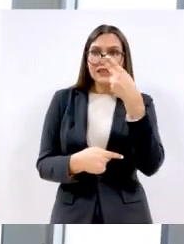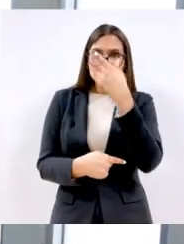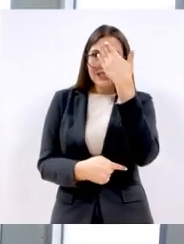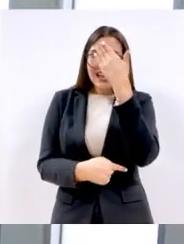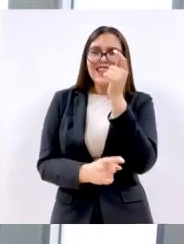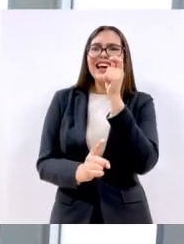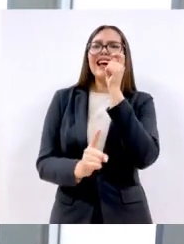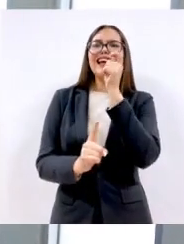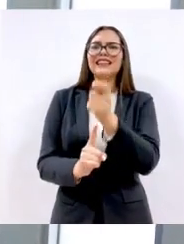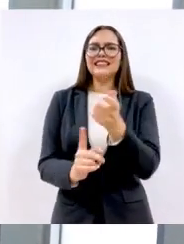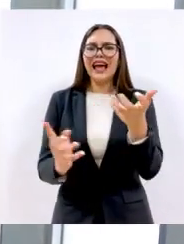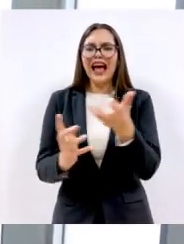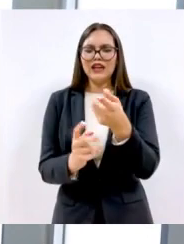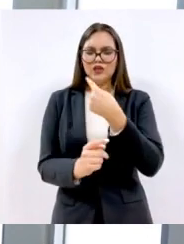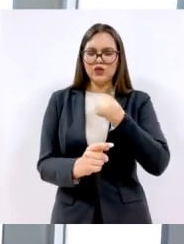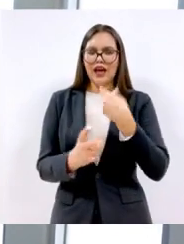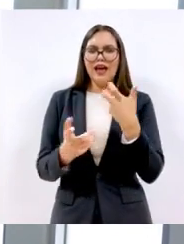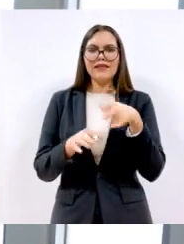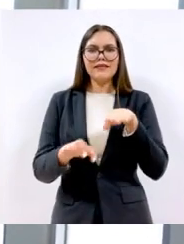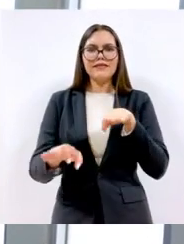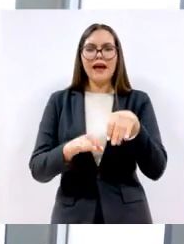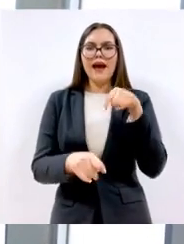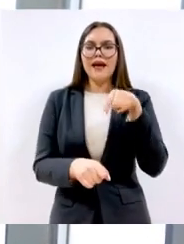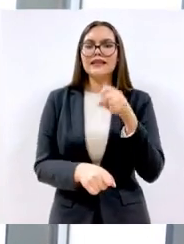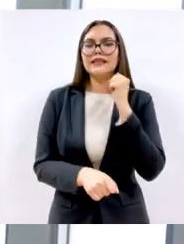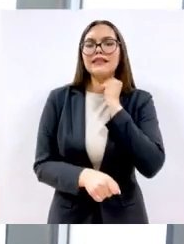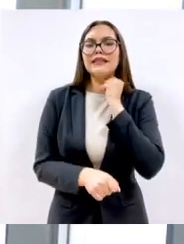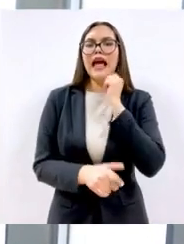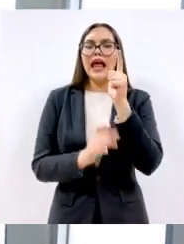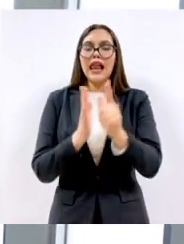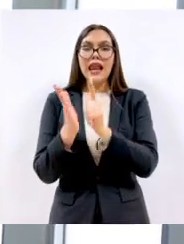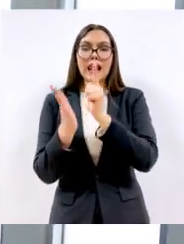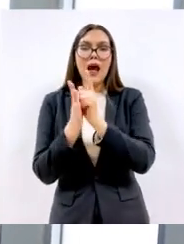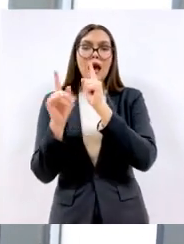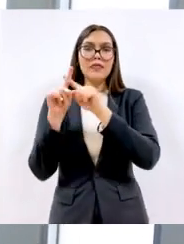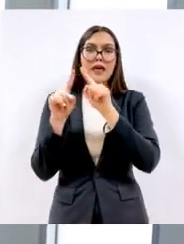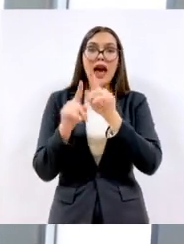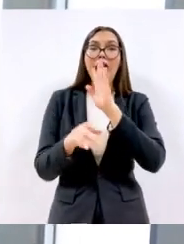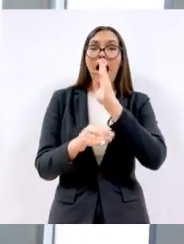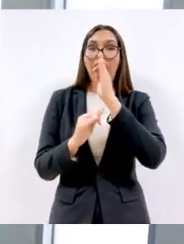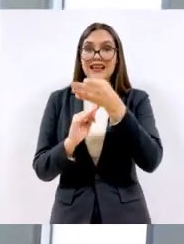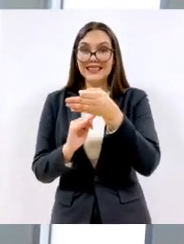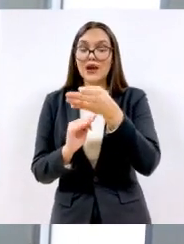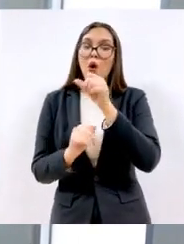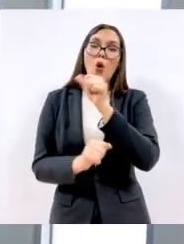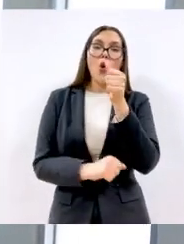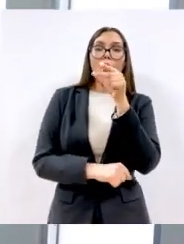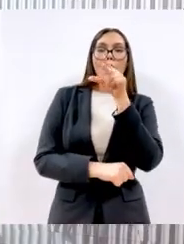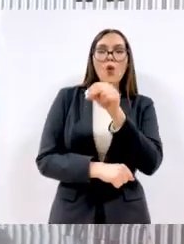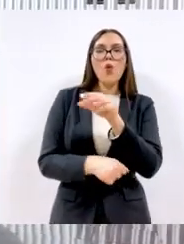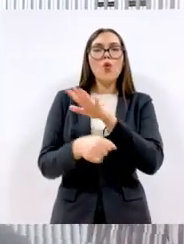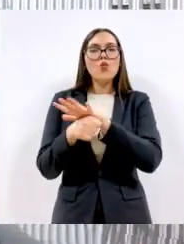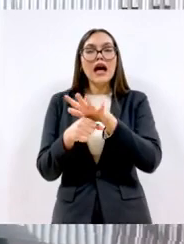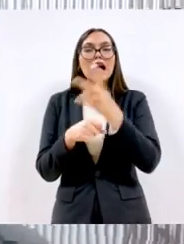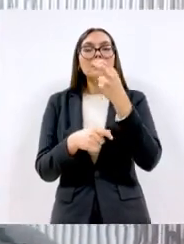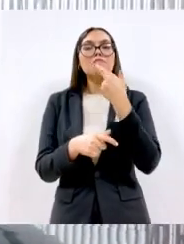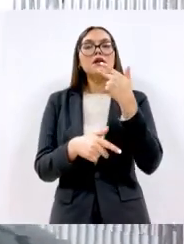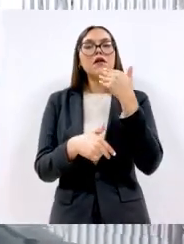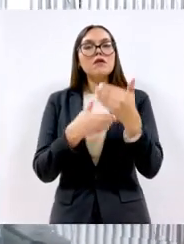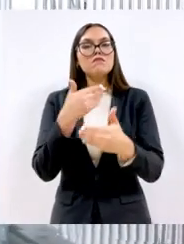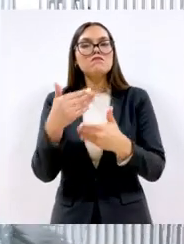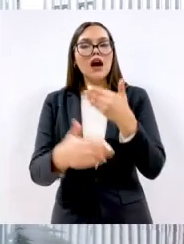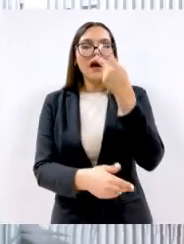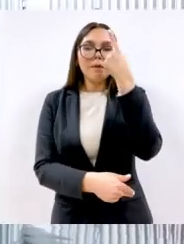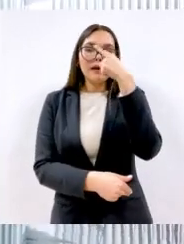sociedad necesita saber lo que hacemos aquí en el Senado, las leyes, las que se aprueban, las que no. De esa manera